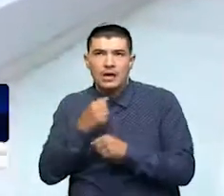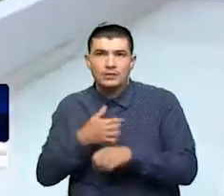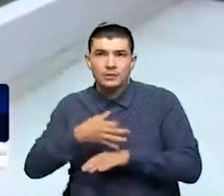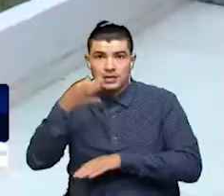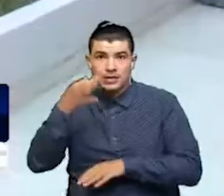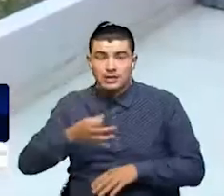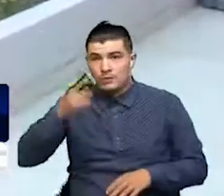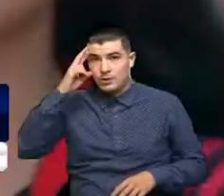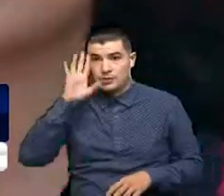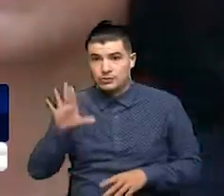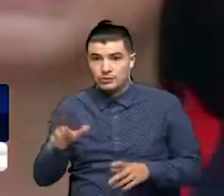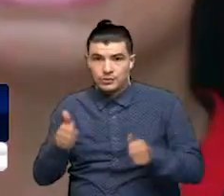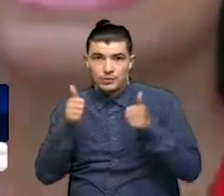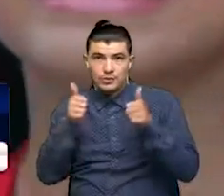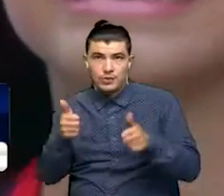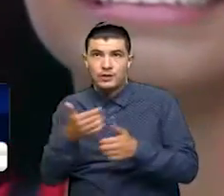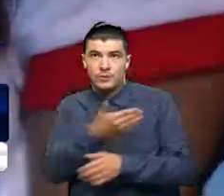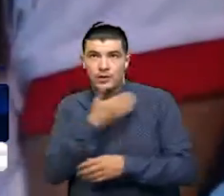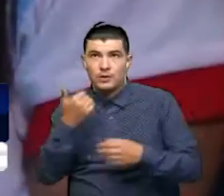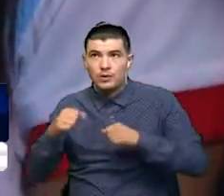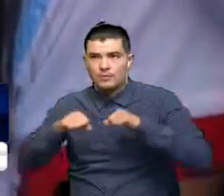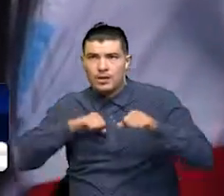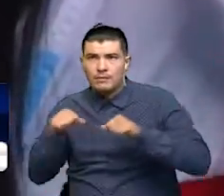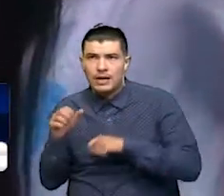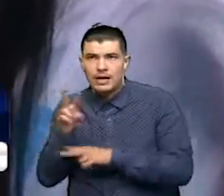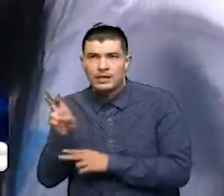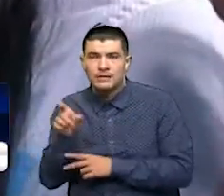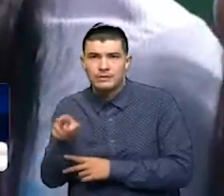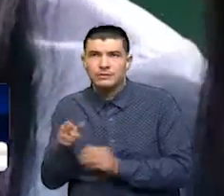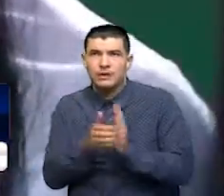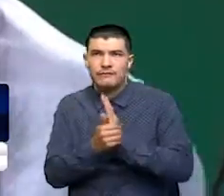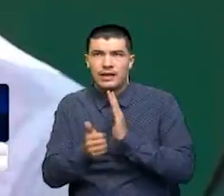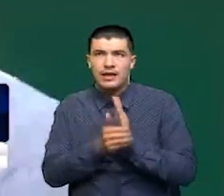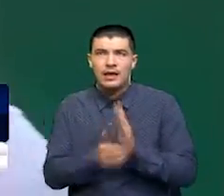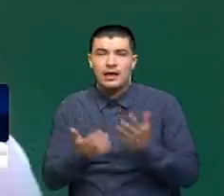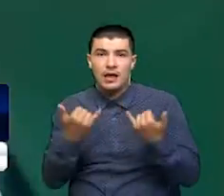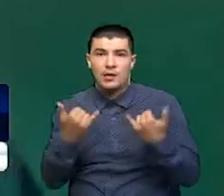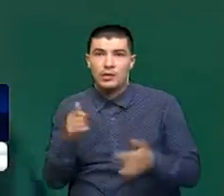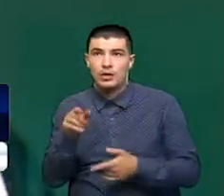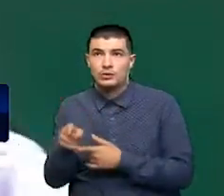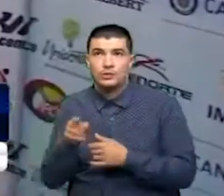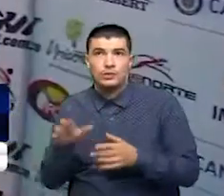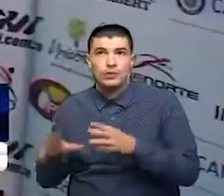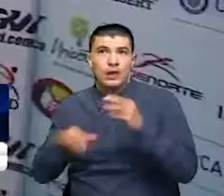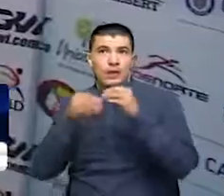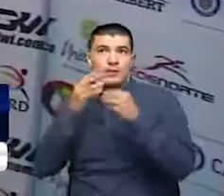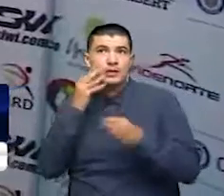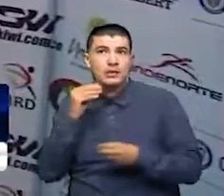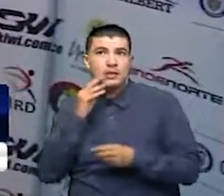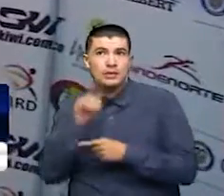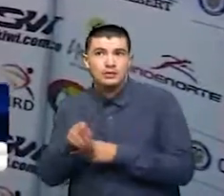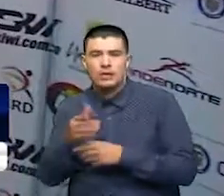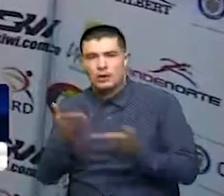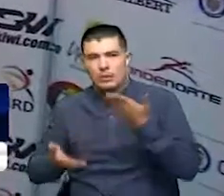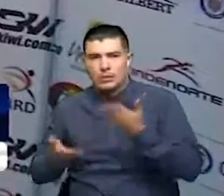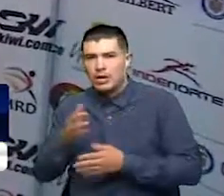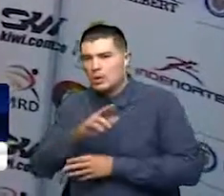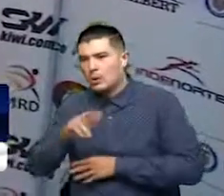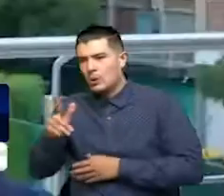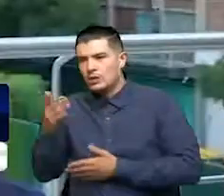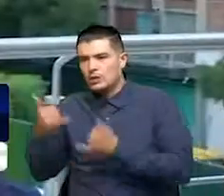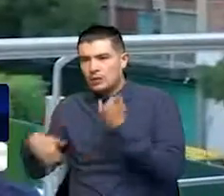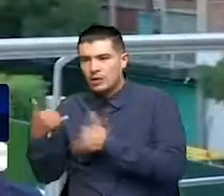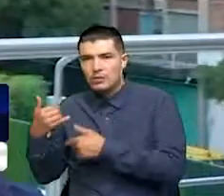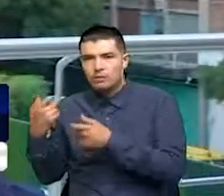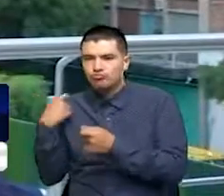es lo bueno que sean pues mejorado en su parte motriz en su parte de destrezas ustedes llevan un plus más a comparación que de pronto con algunas